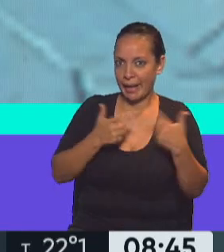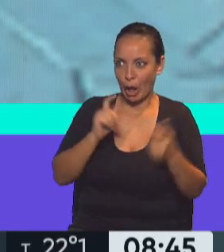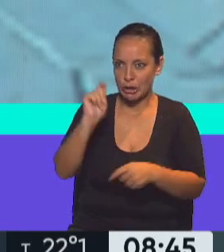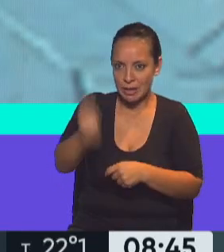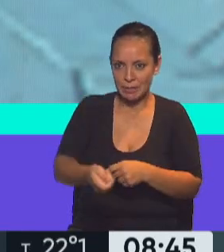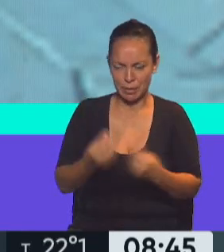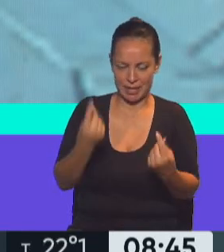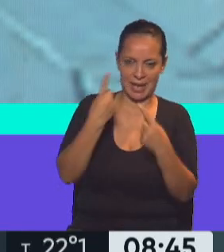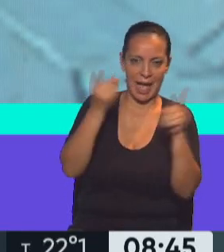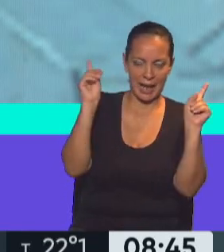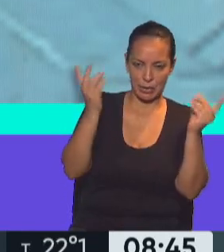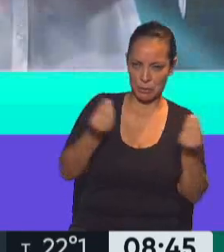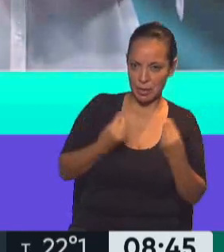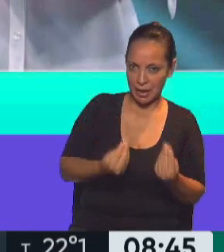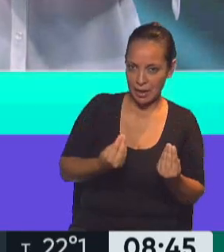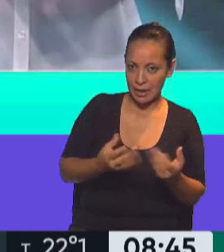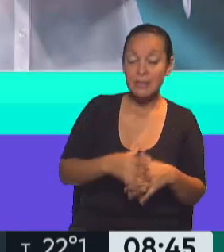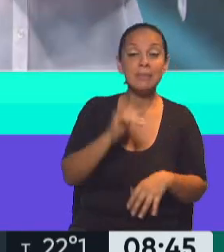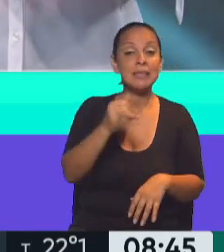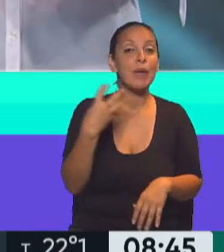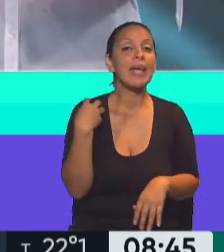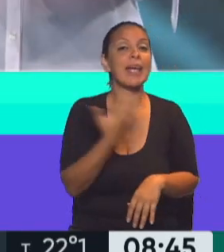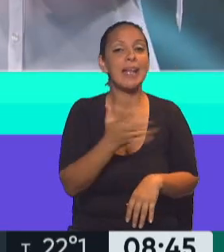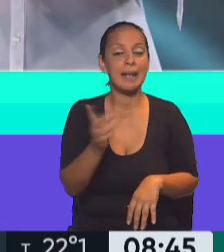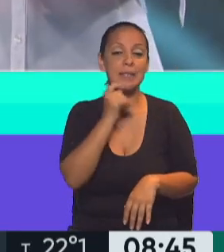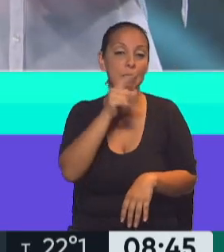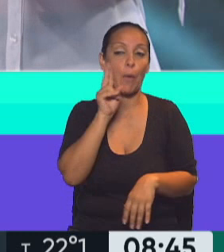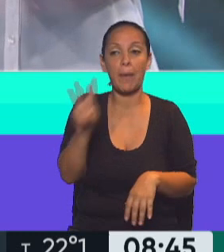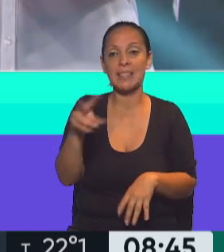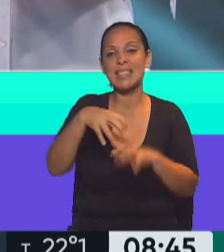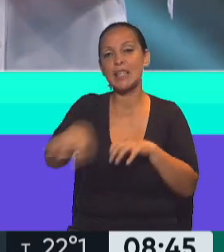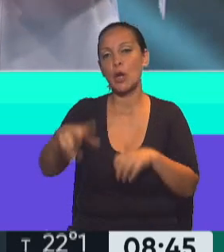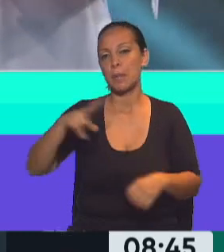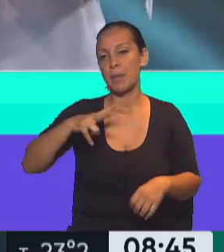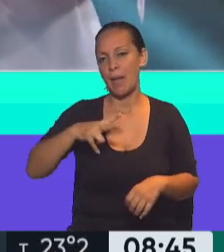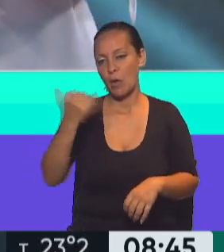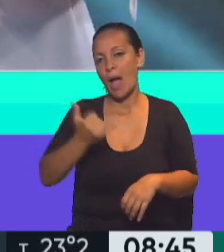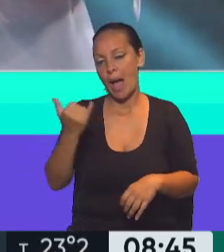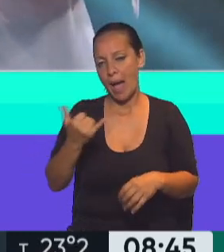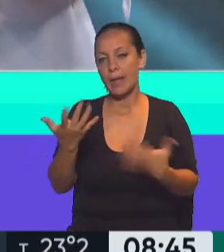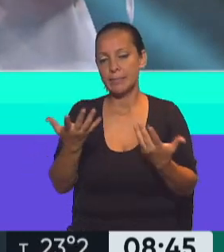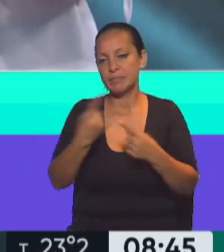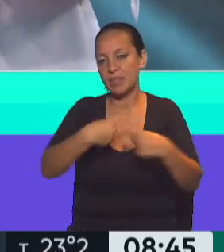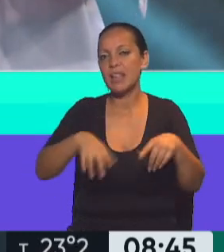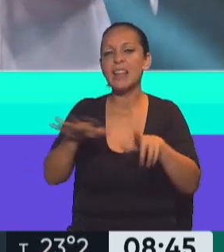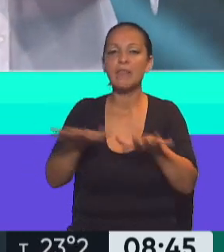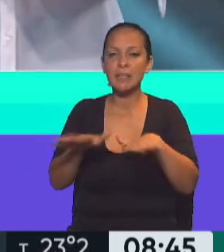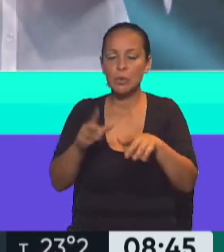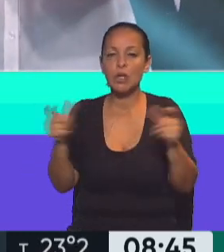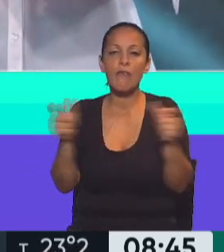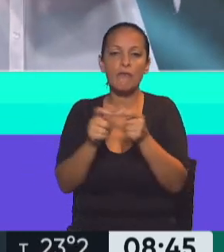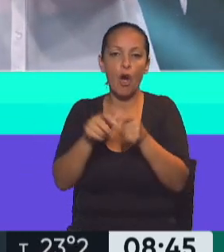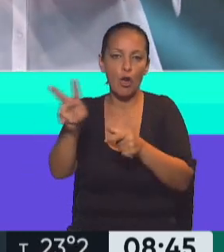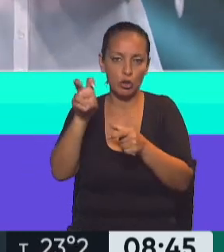es una situación extraordinaria. Sí, porque en general, si vos vas al sector privado, suele haber un montón de ocasiones en las que se cobran bonos